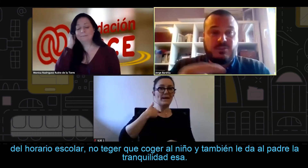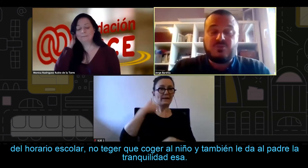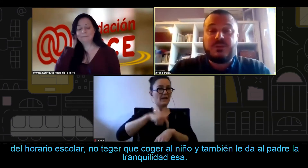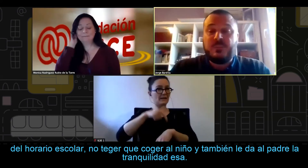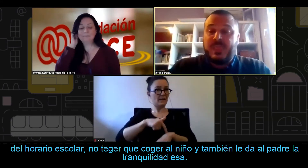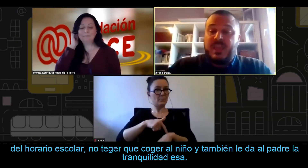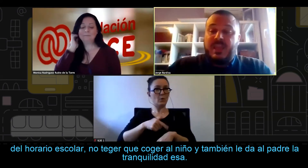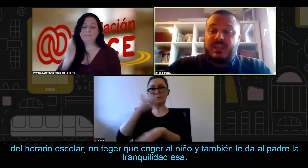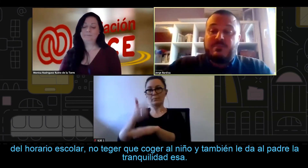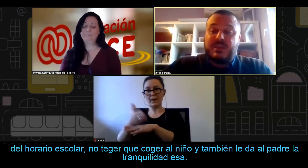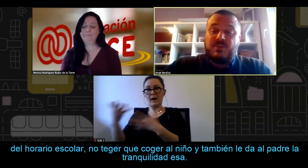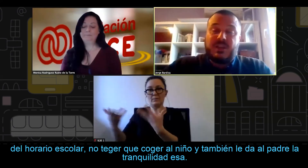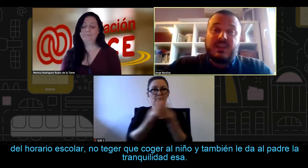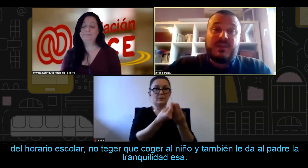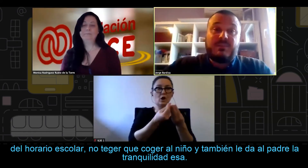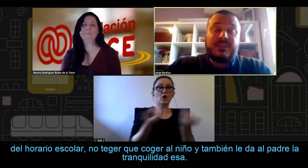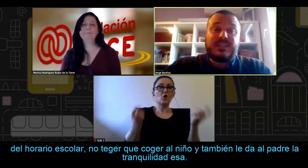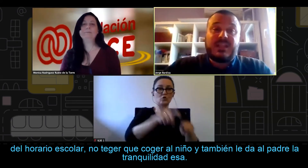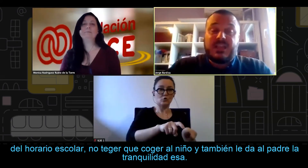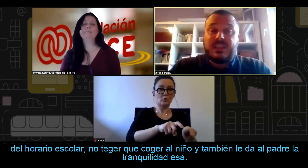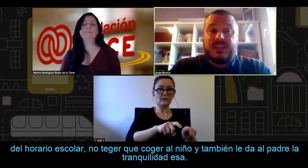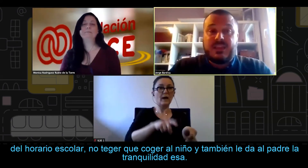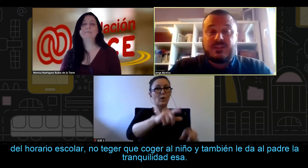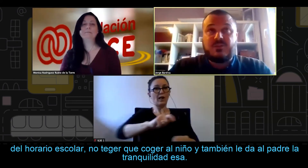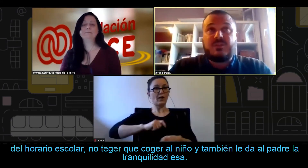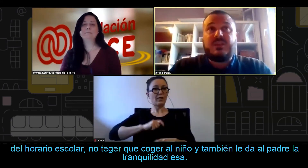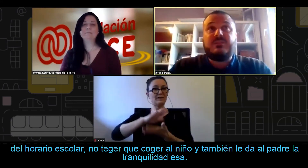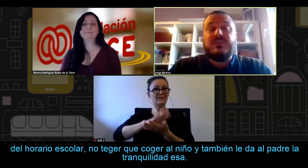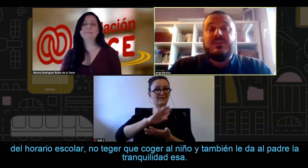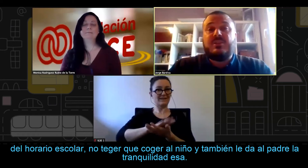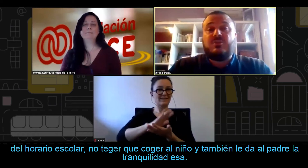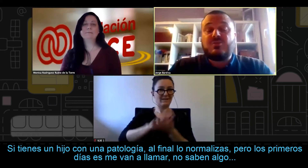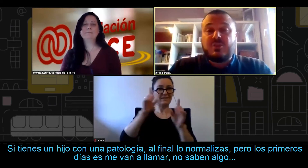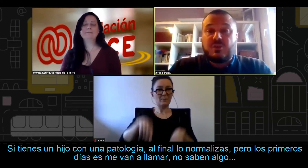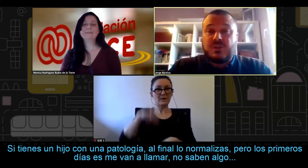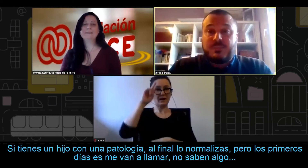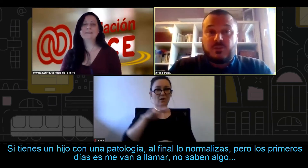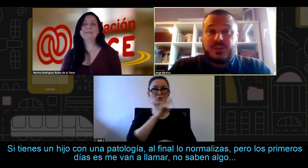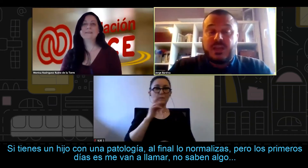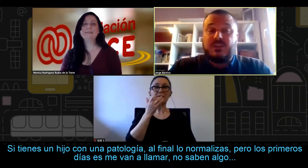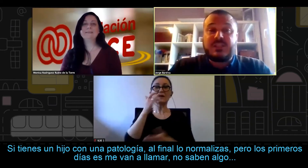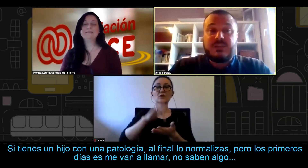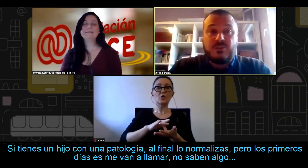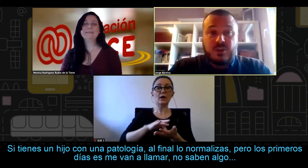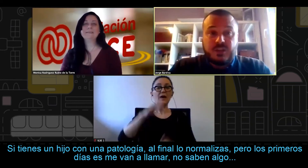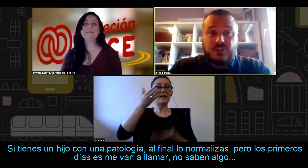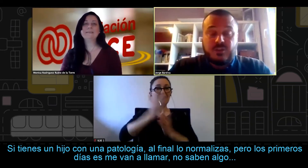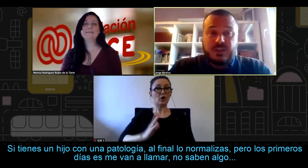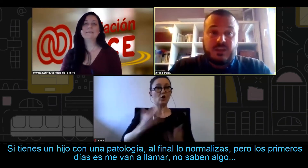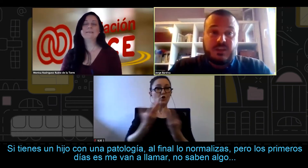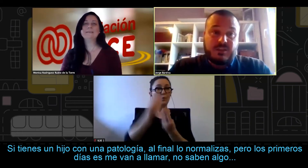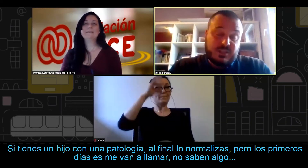vas a consulta. Y también lo que le da al padre es la tranquilidad esa, ¿no? Si tú tienes un hijo con una patología que le tienes que llevar a un